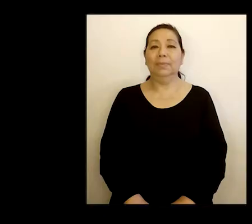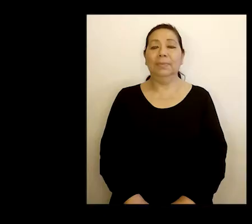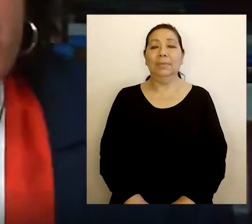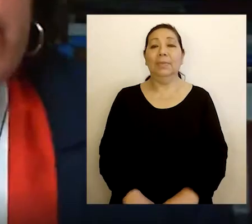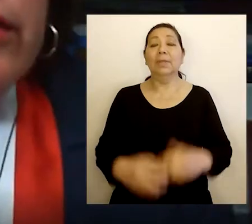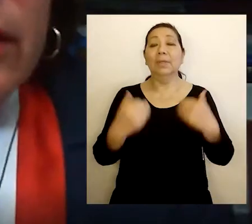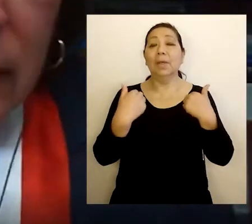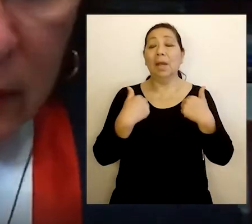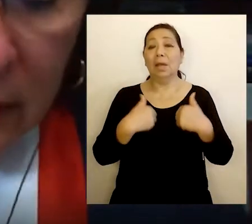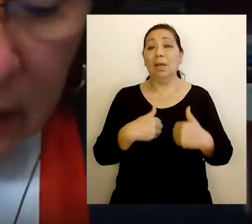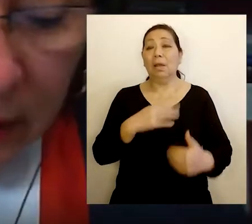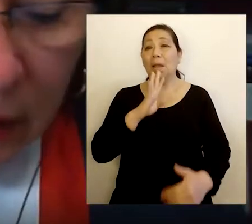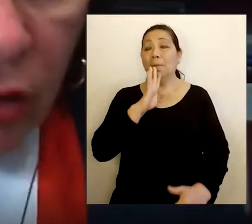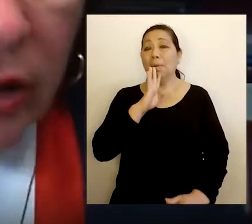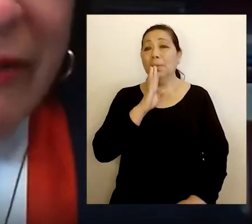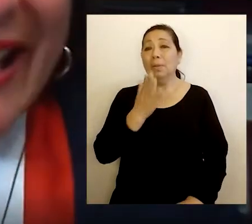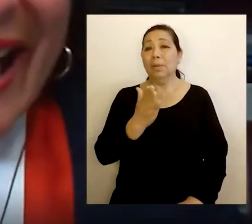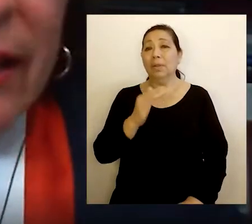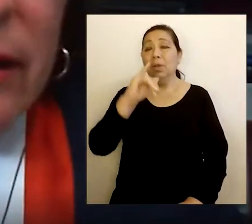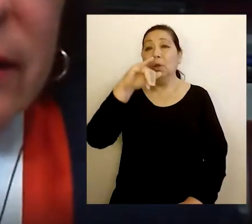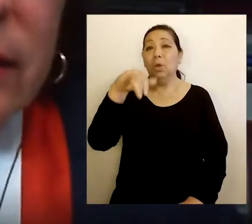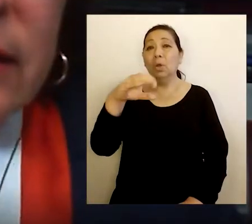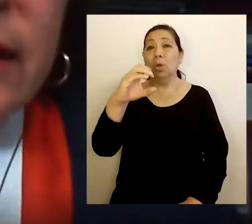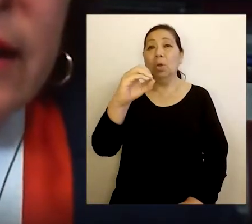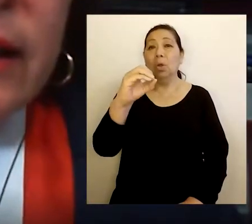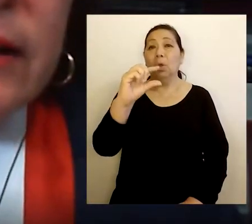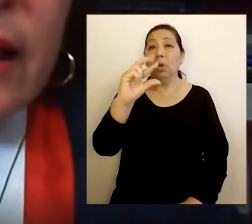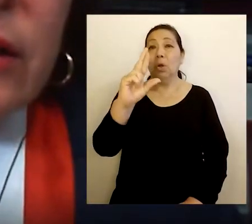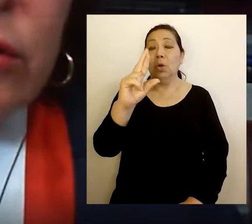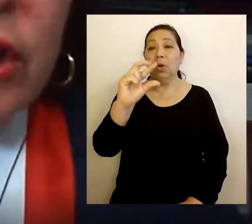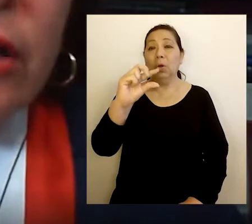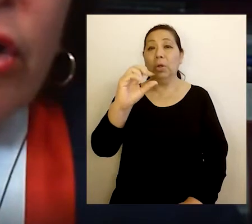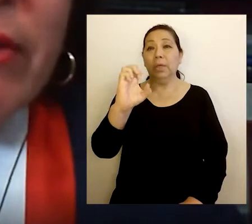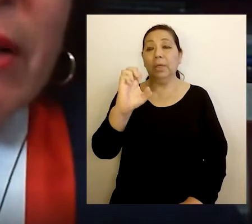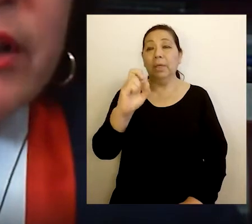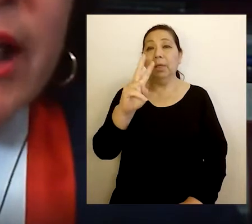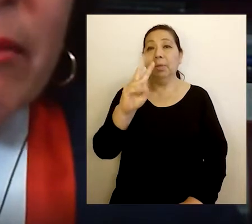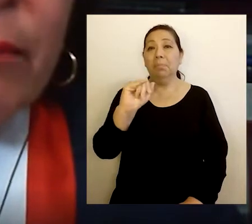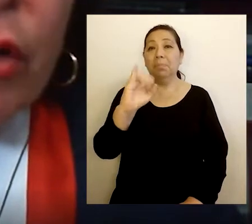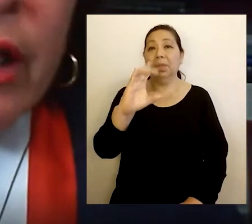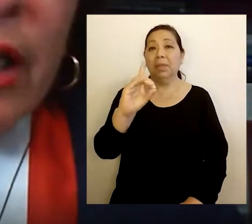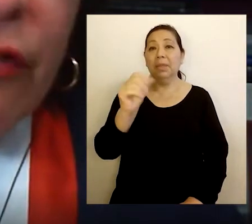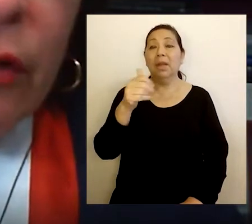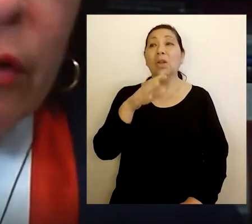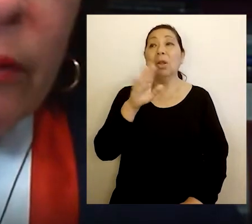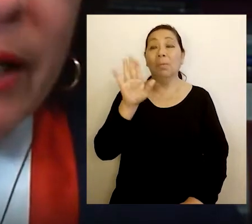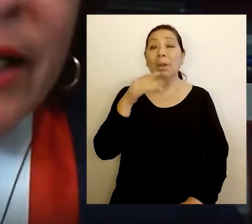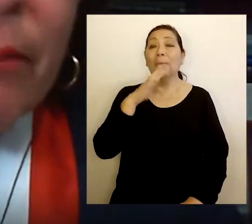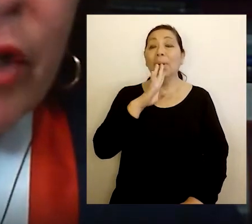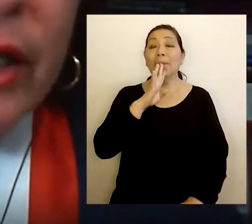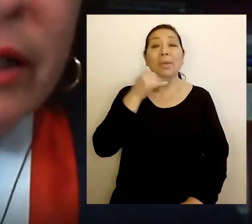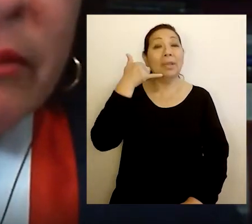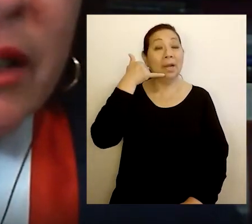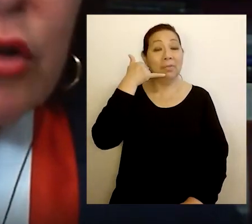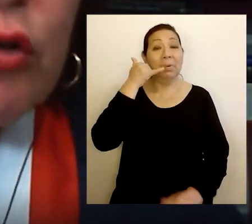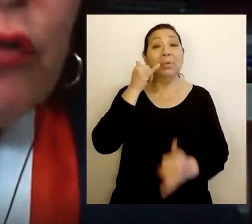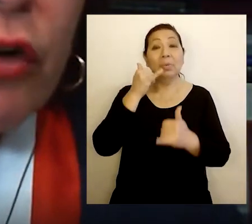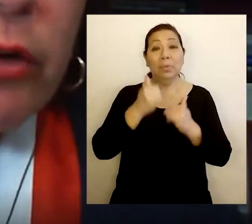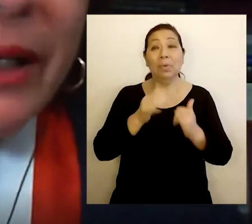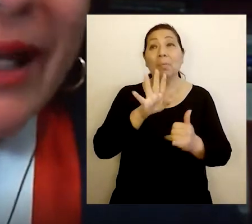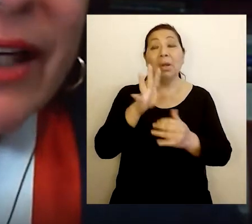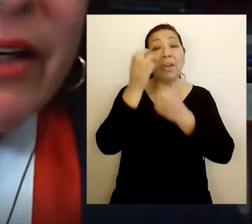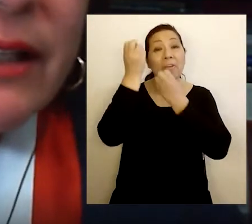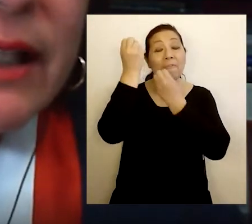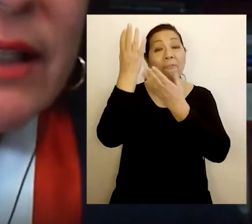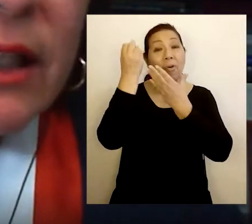Señor abogado, Jorge Vidal, si está escuchando, le vamos a llamar por teléfono para que pueda terminar su